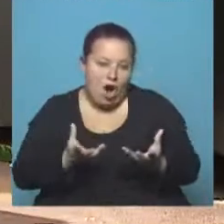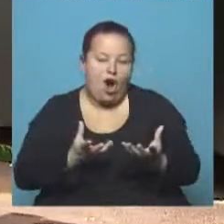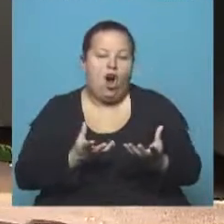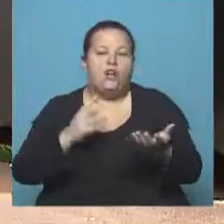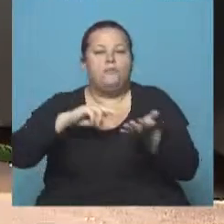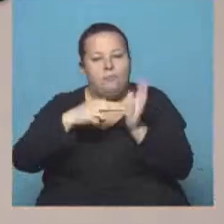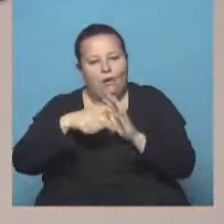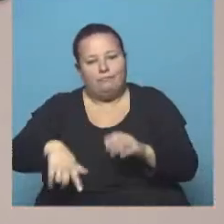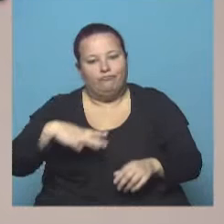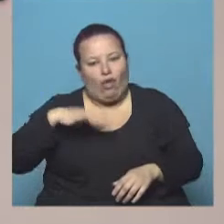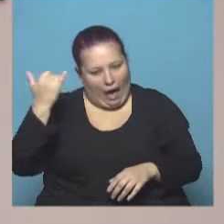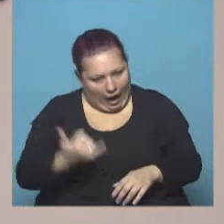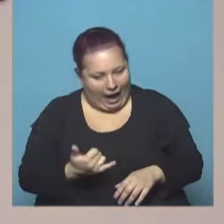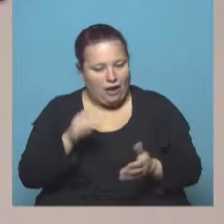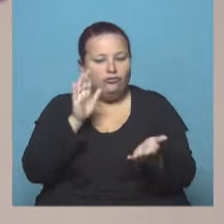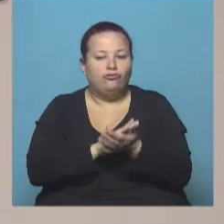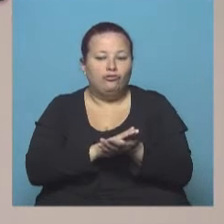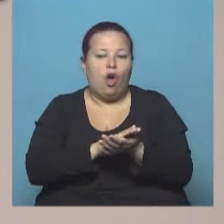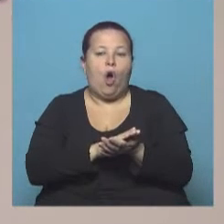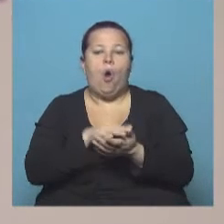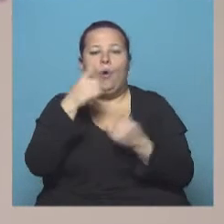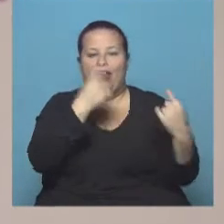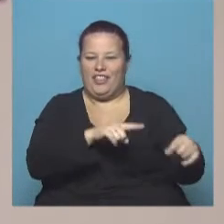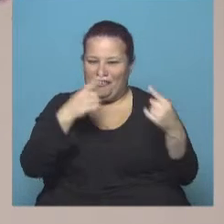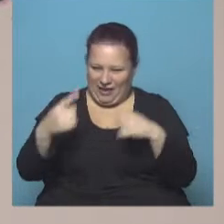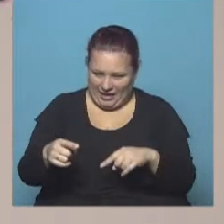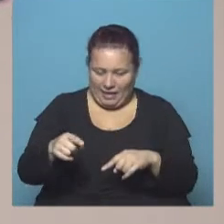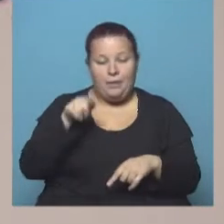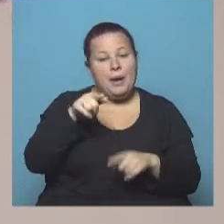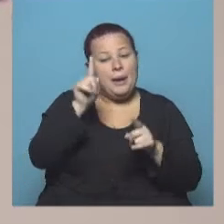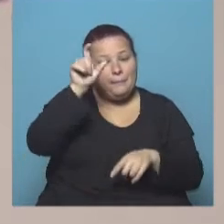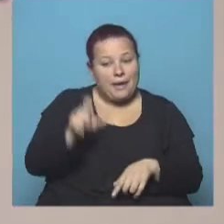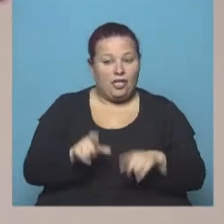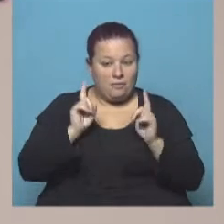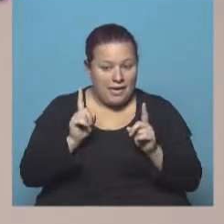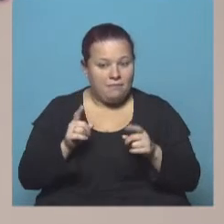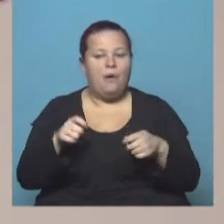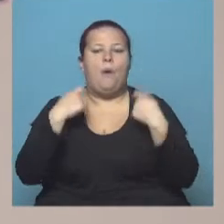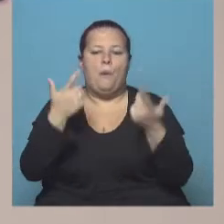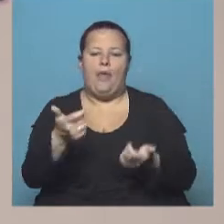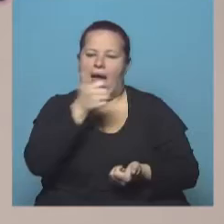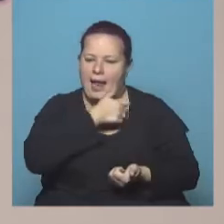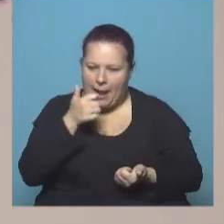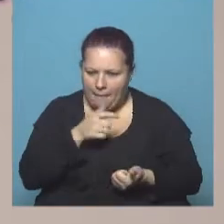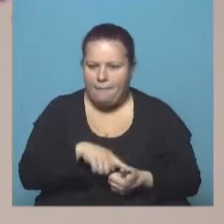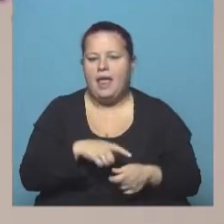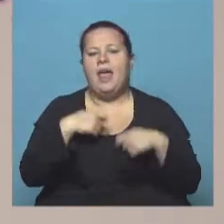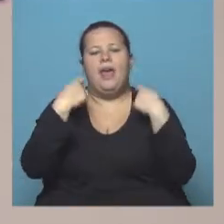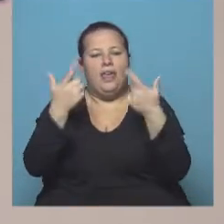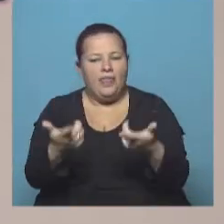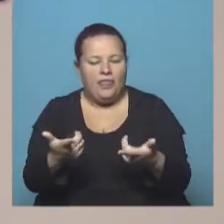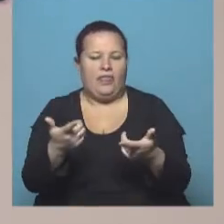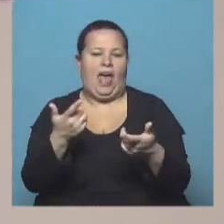problemas que hoy tenemos con estas diferencias esta misma persona va a recibir medicamentos va a tener